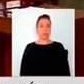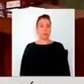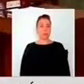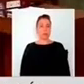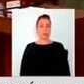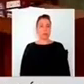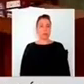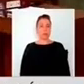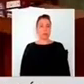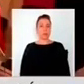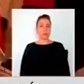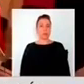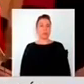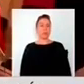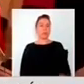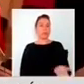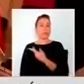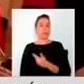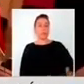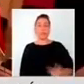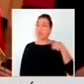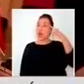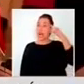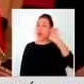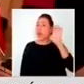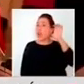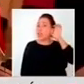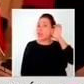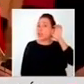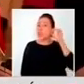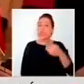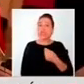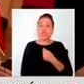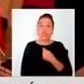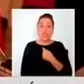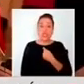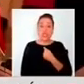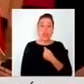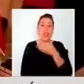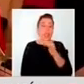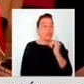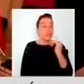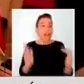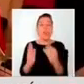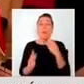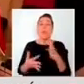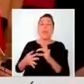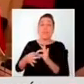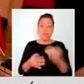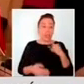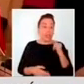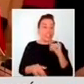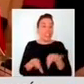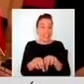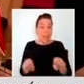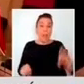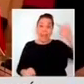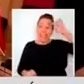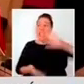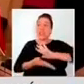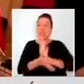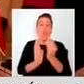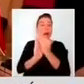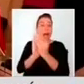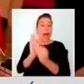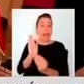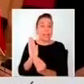Sí, presidenta, creo que no me escuchó. He votado, o sea, estoy argumentando a favor porque efectivamente estoy de acuerdo que se conozcan todos los antecedentes, que se conozca